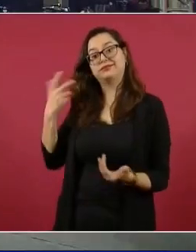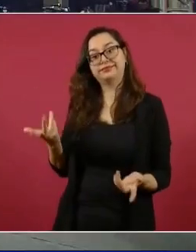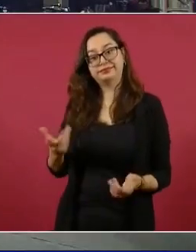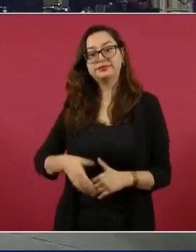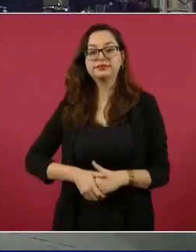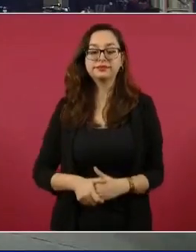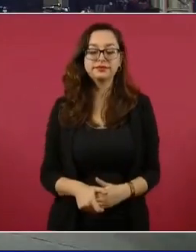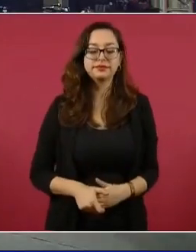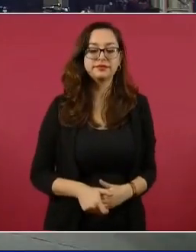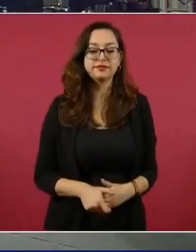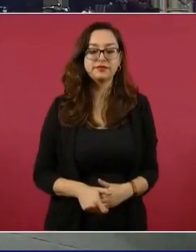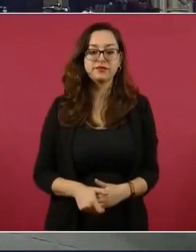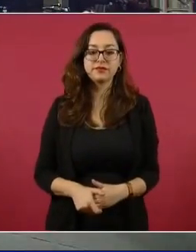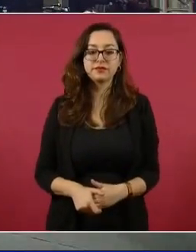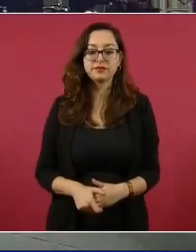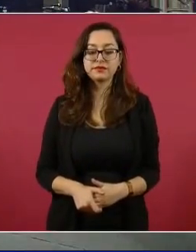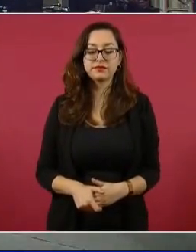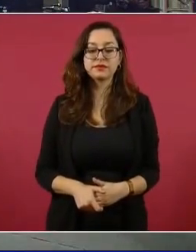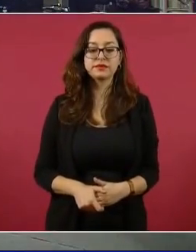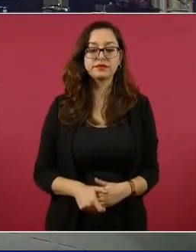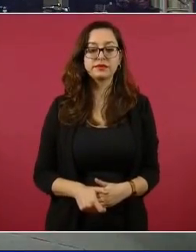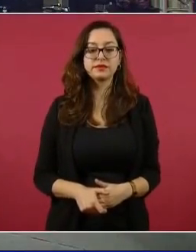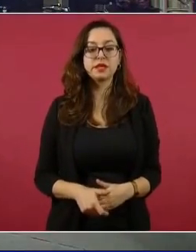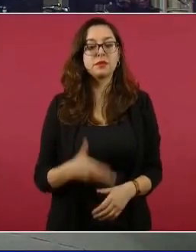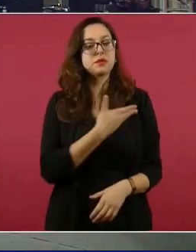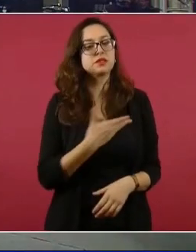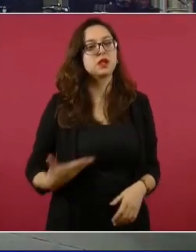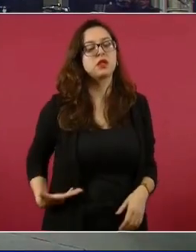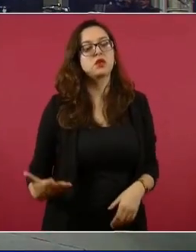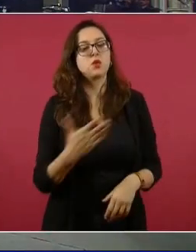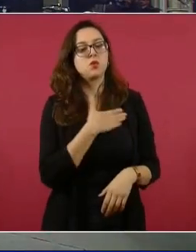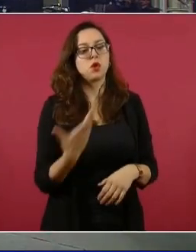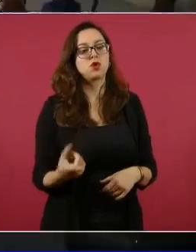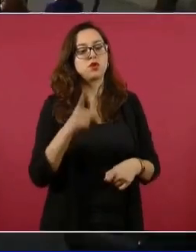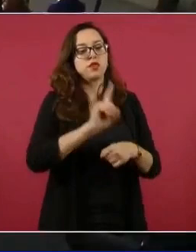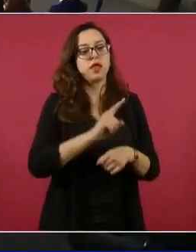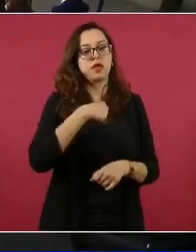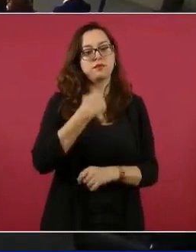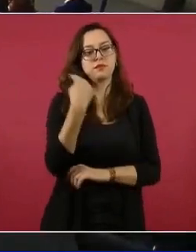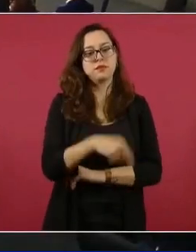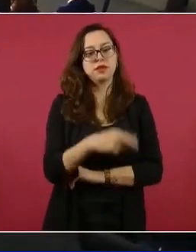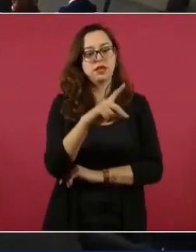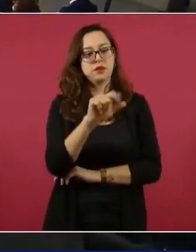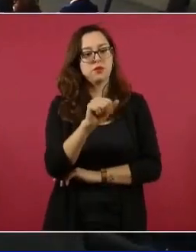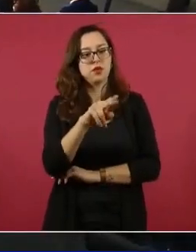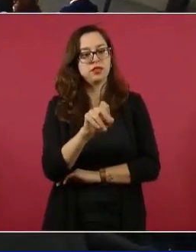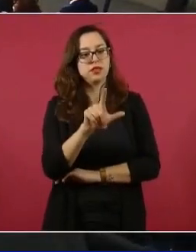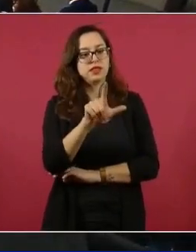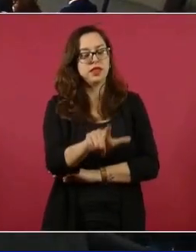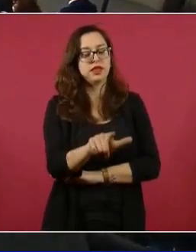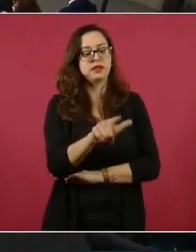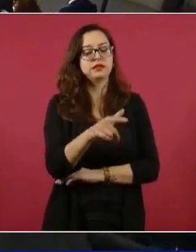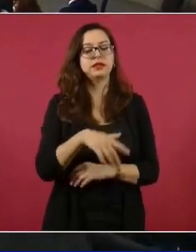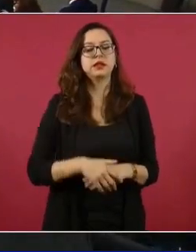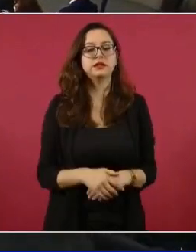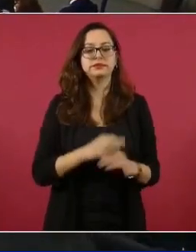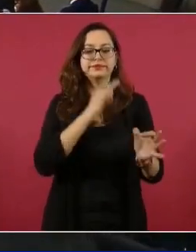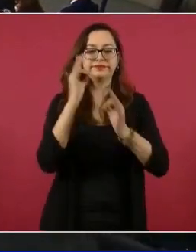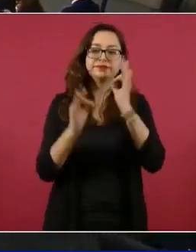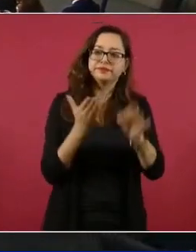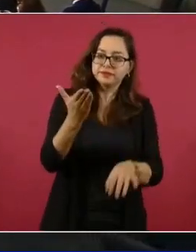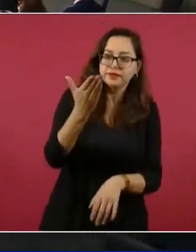Señor presidente, muy buenos días. Se alcanza, sí. Daniel Marmolejo, de 4A República y Sin Línea MX. Señorita Vilchis, muy buenos